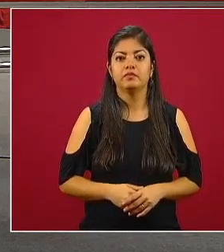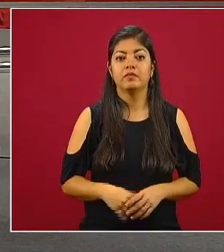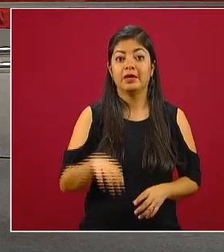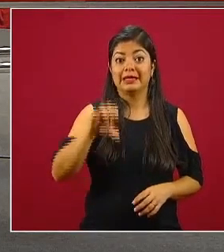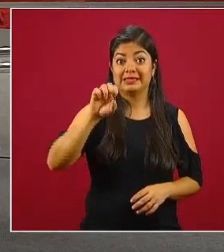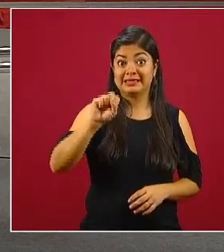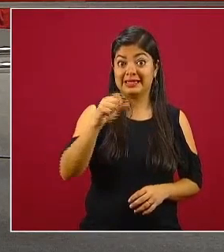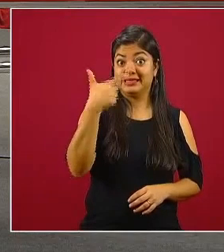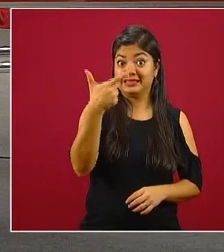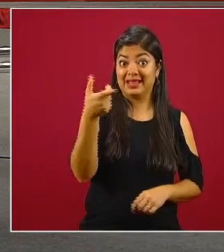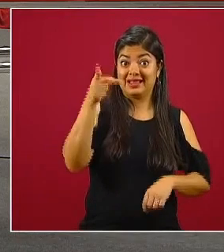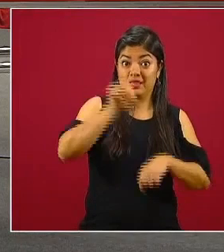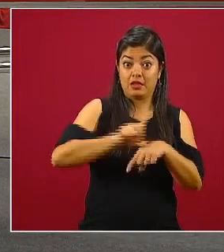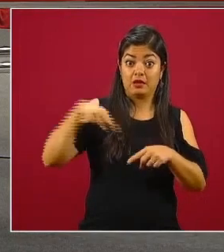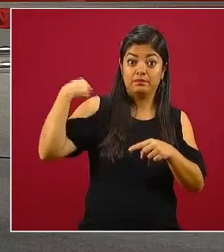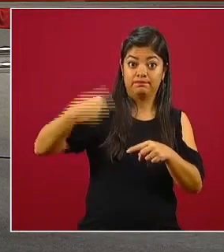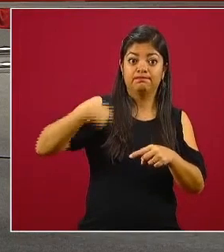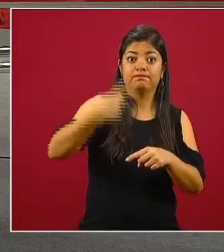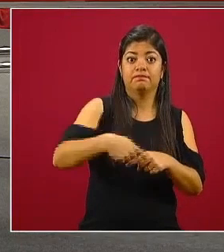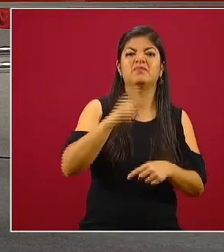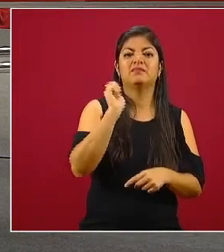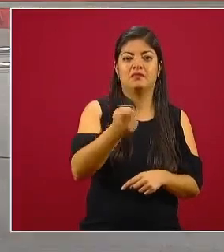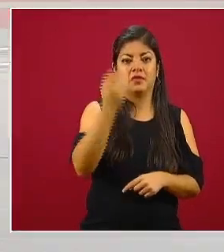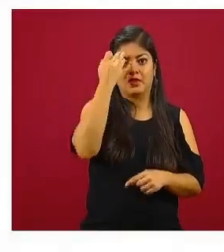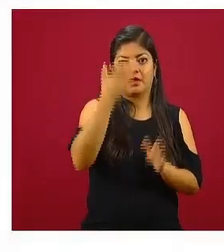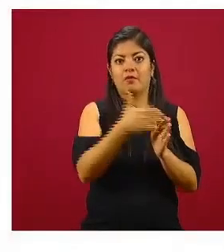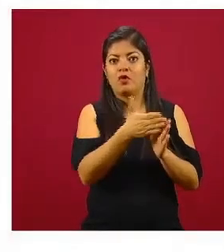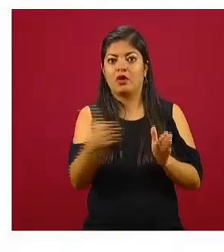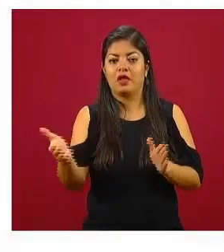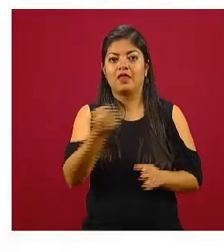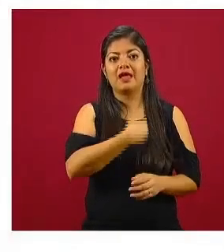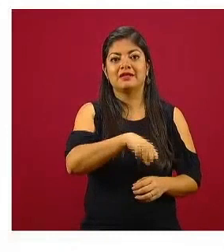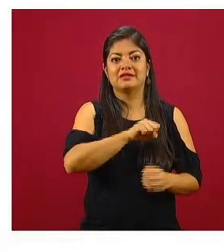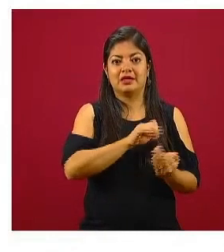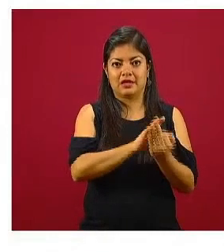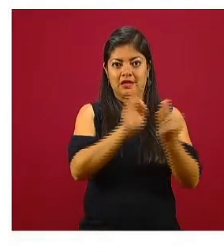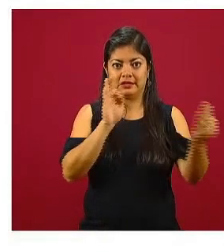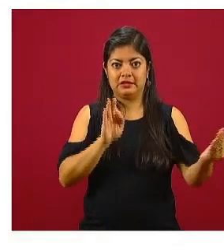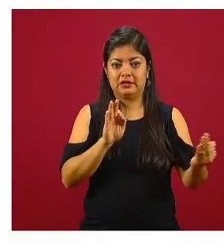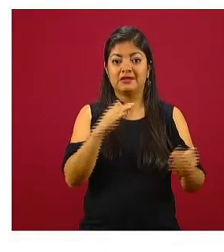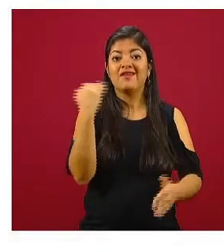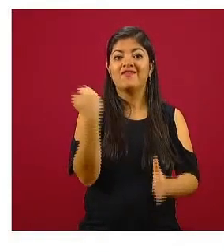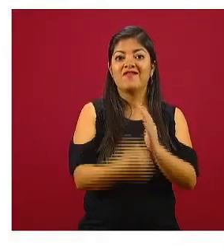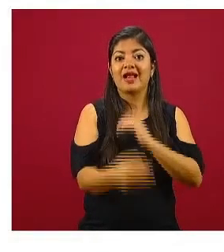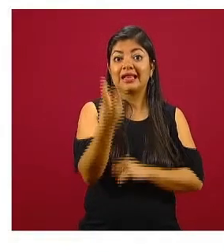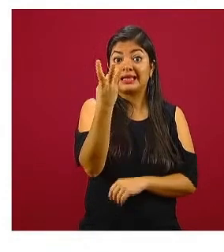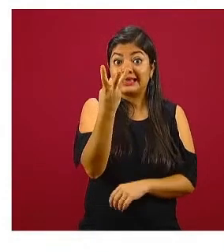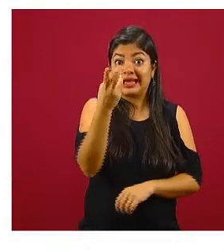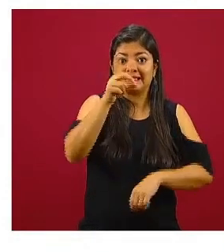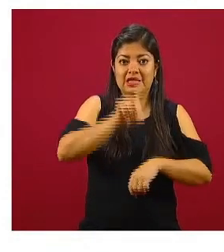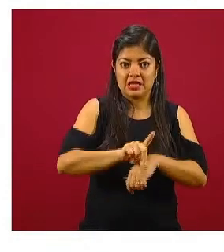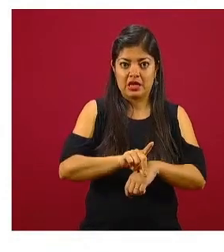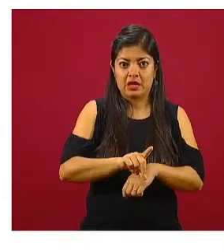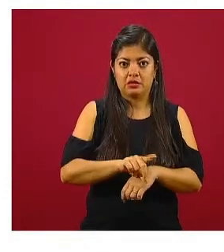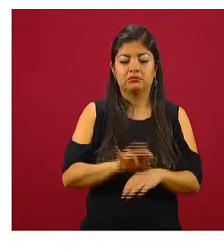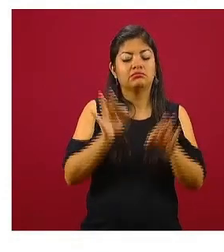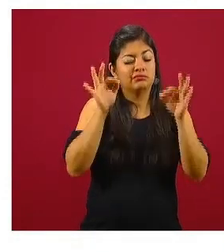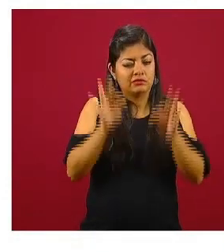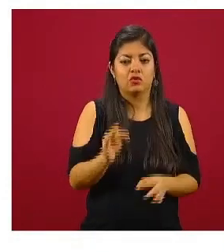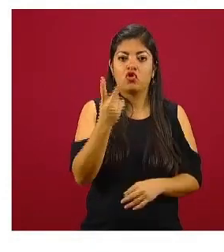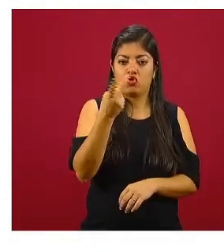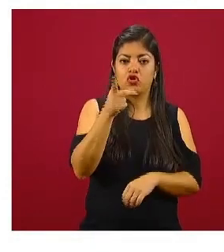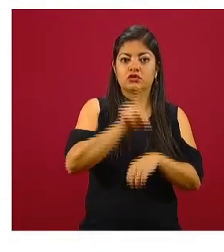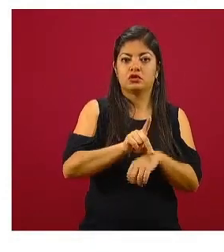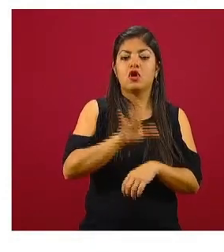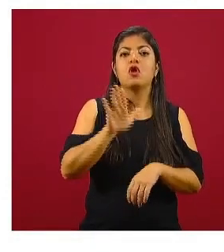67 días de la Jornada Nacional de Sana Distancia. Nos quedan 3 días, formalmente 2 días,